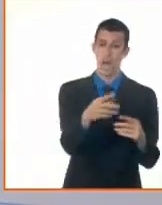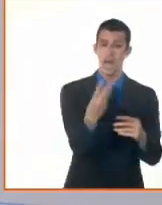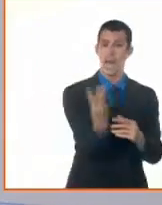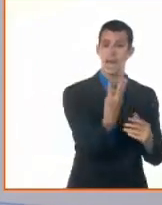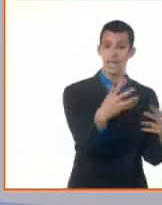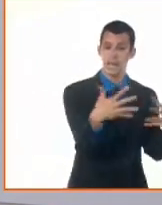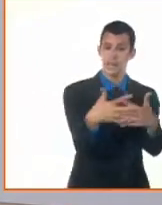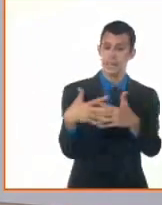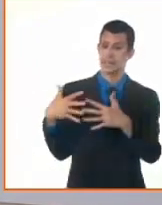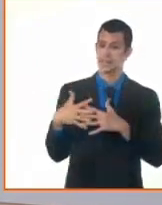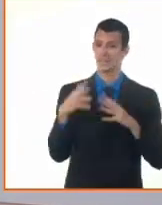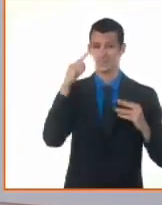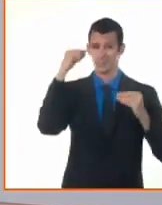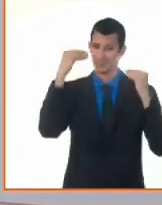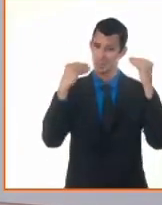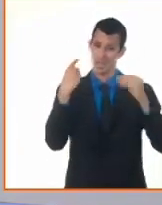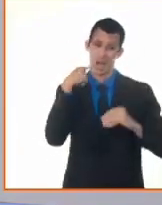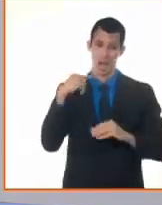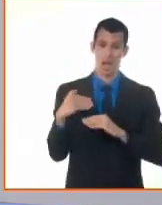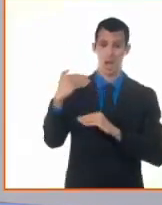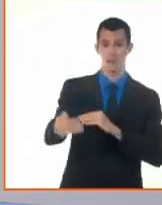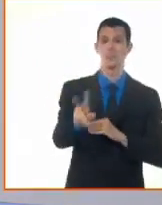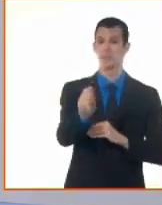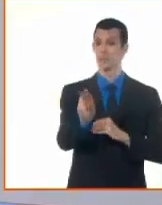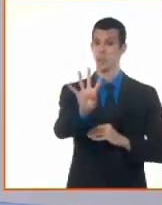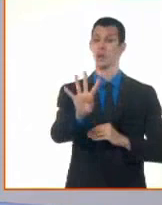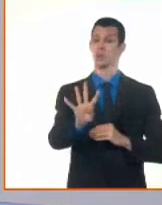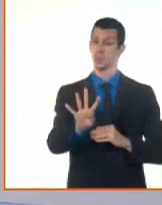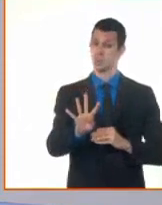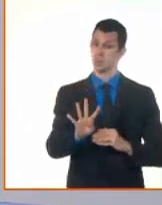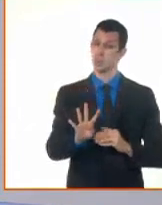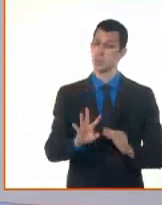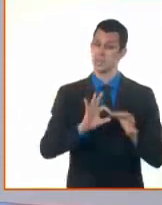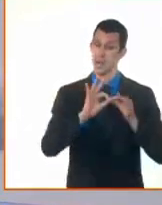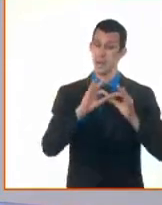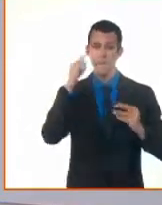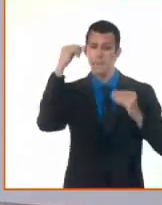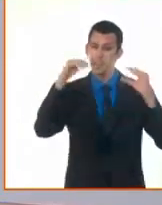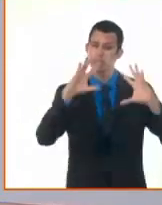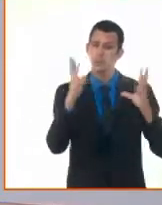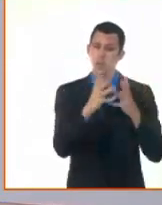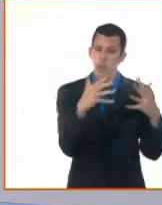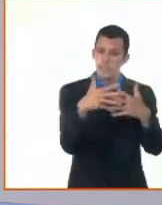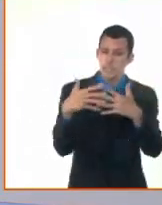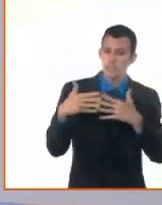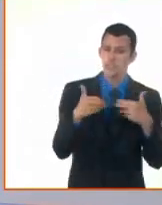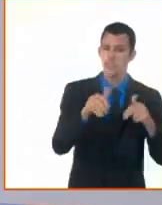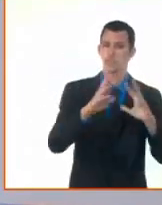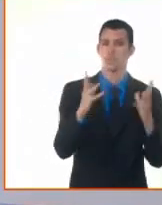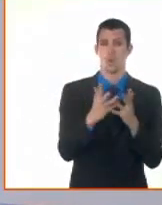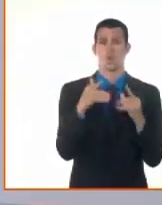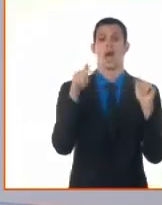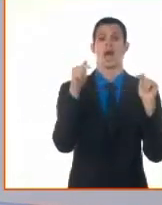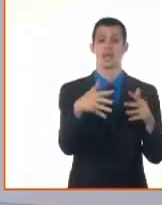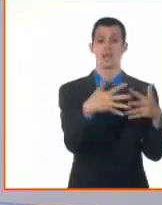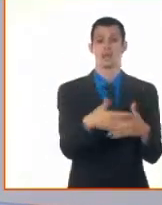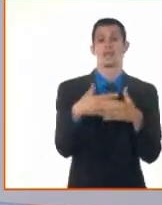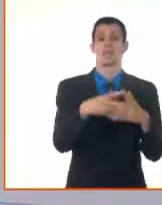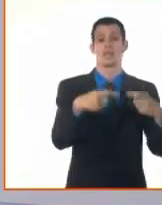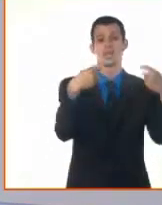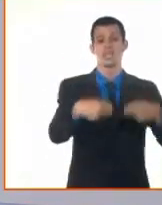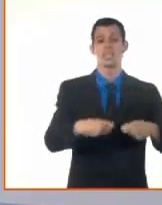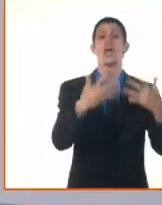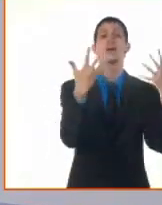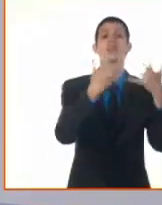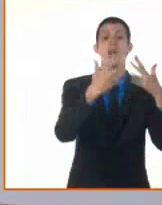del veinticuatro y como ya les dije eso va a tener consecuencias para bien o para mal para el resto del planeta incluyendo nuestro país por